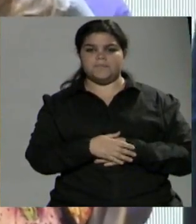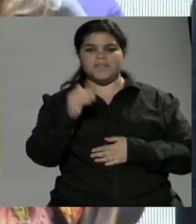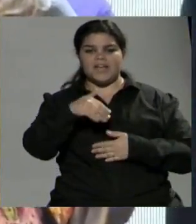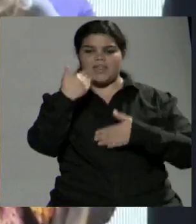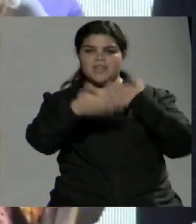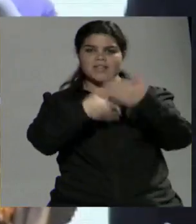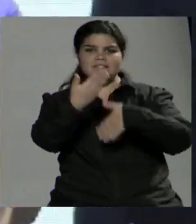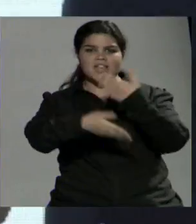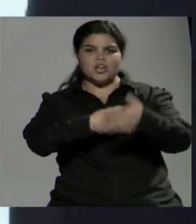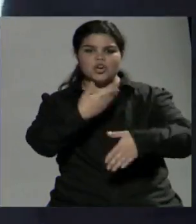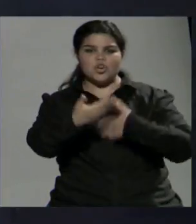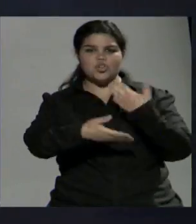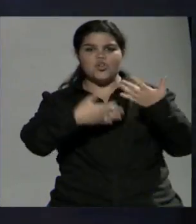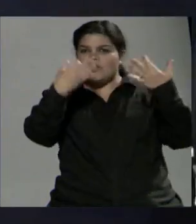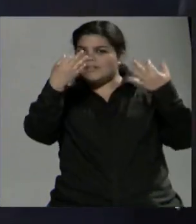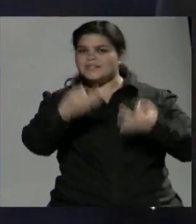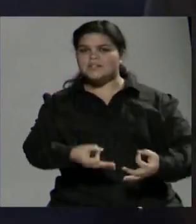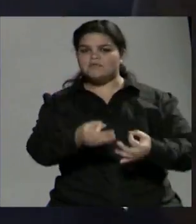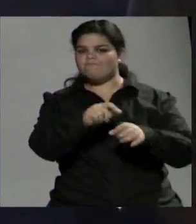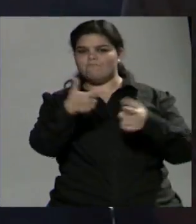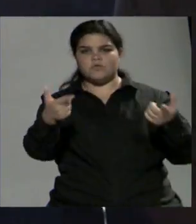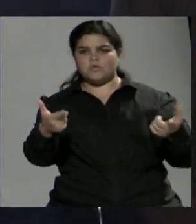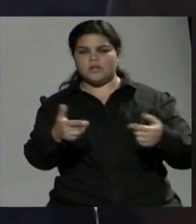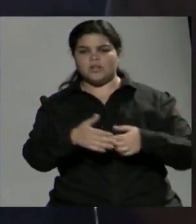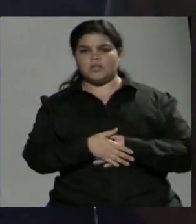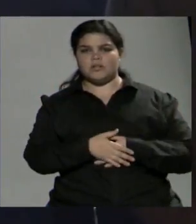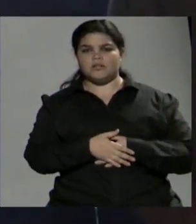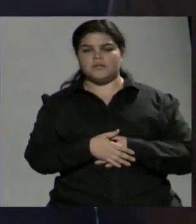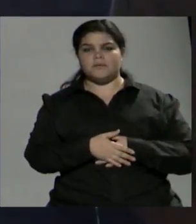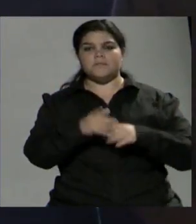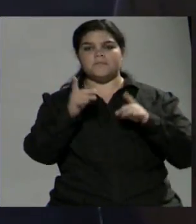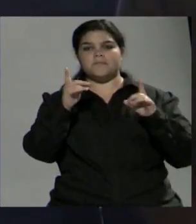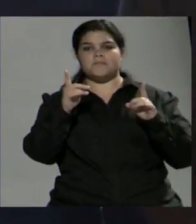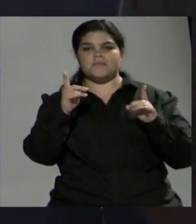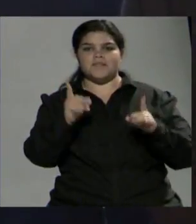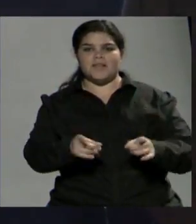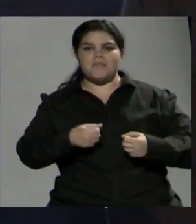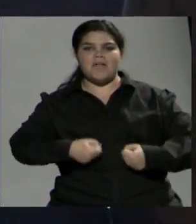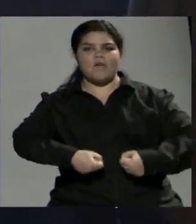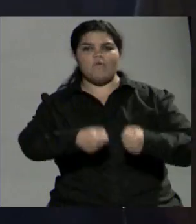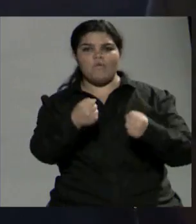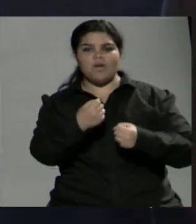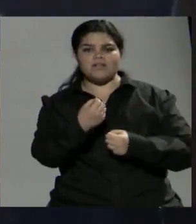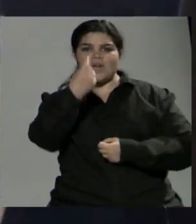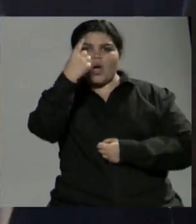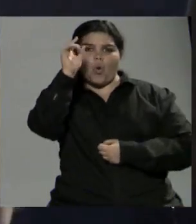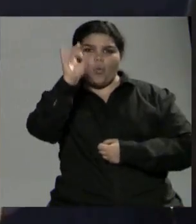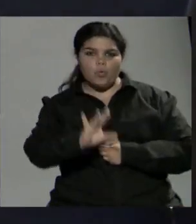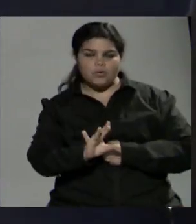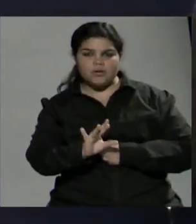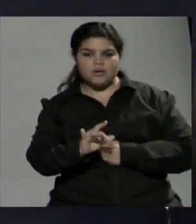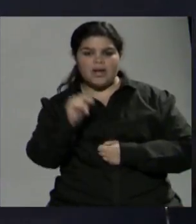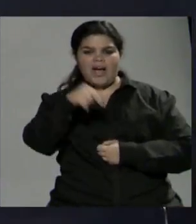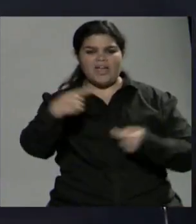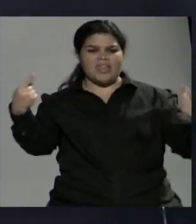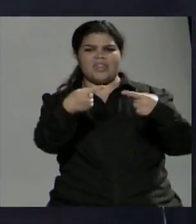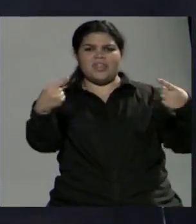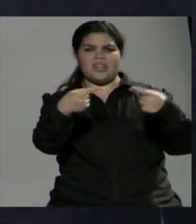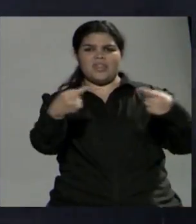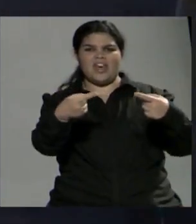desarrollo sano y que además la energía es una sola. Y si la usamos en esa confrontación, la